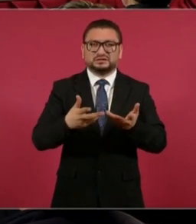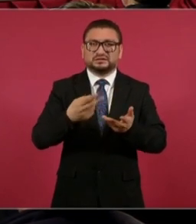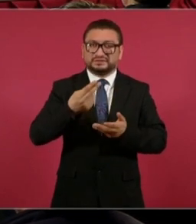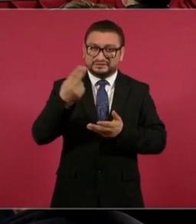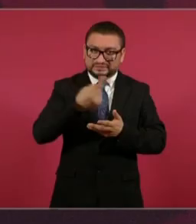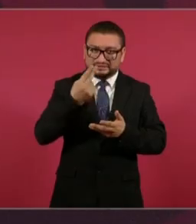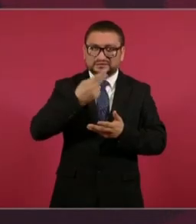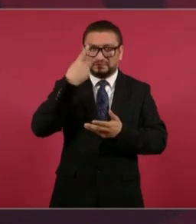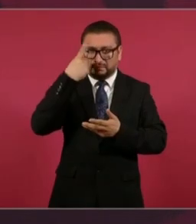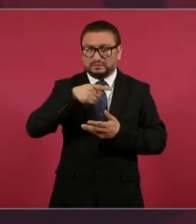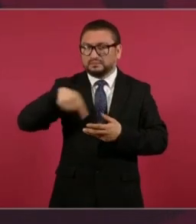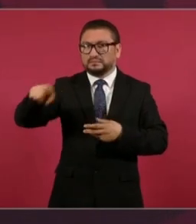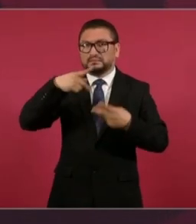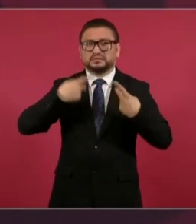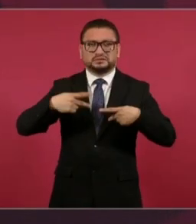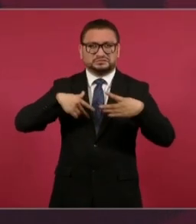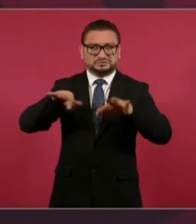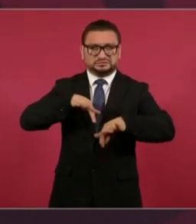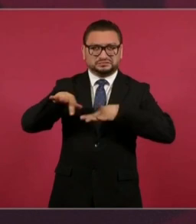los